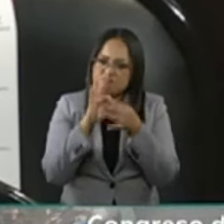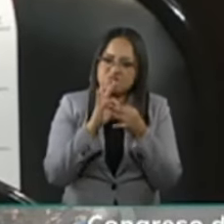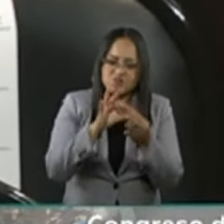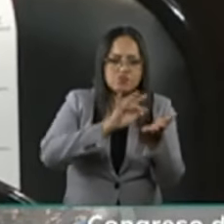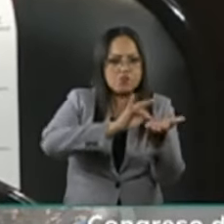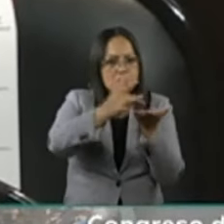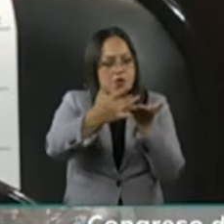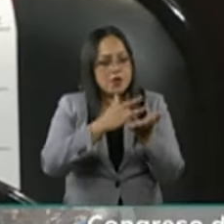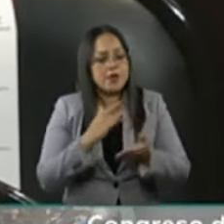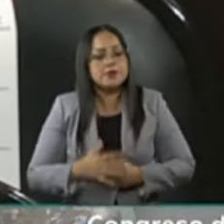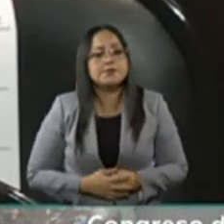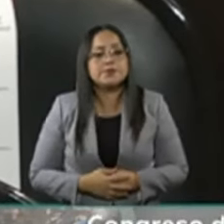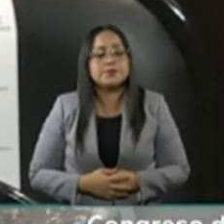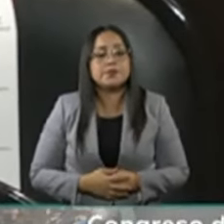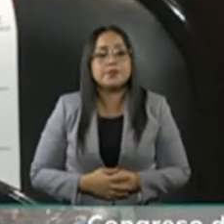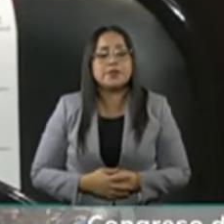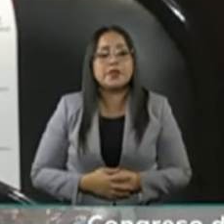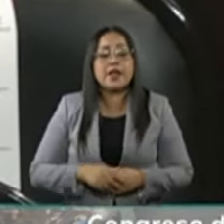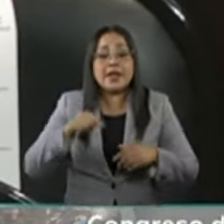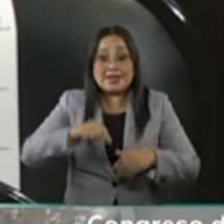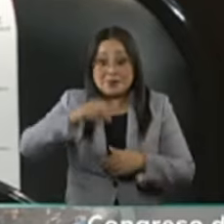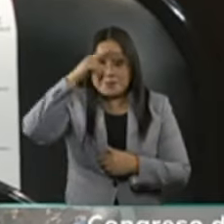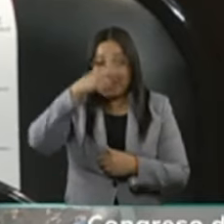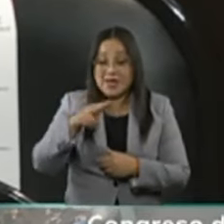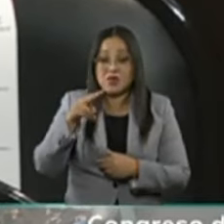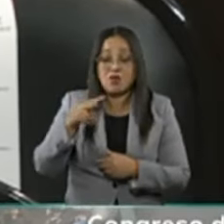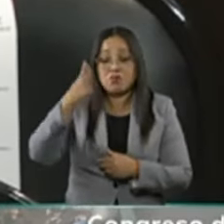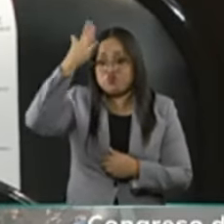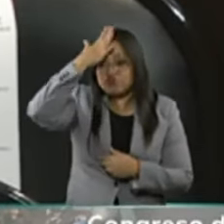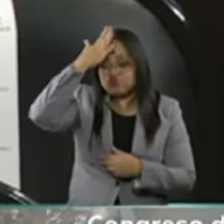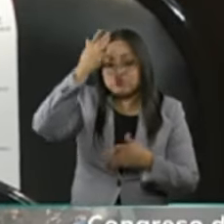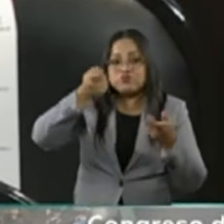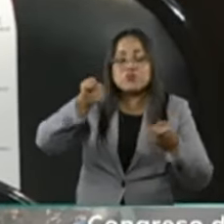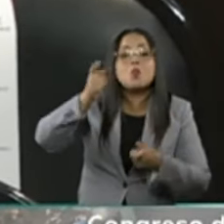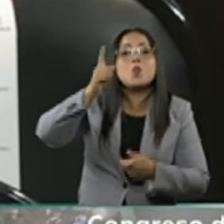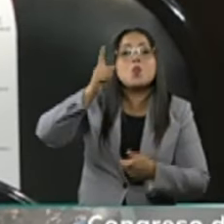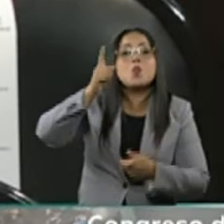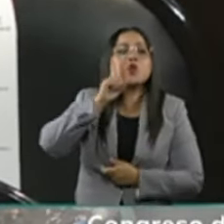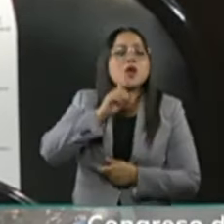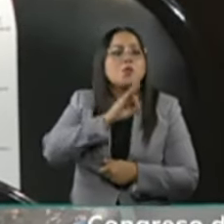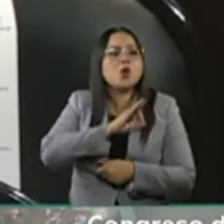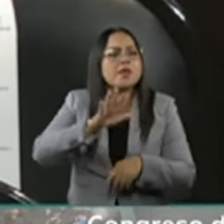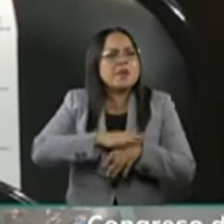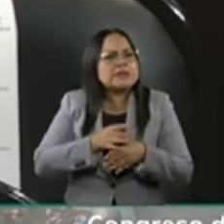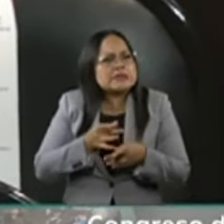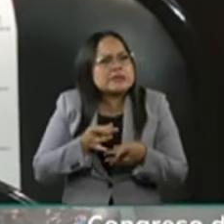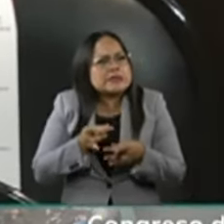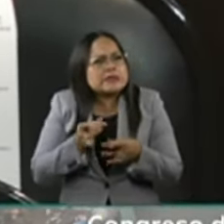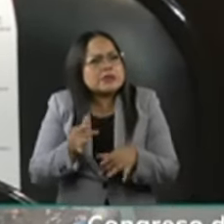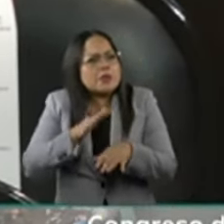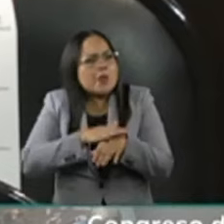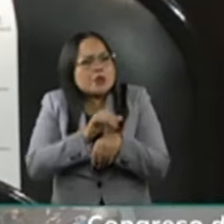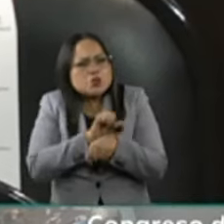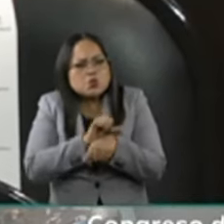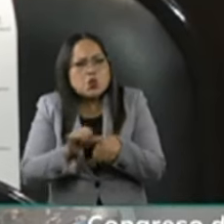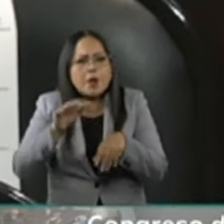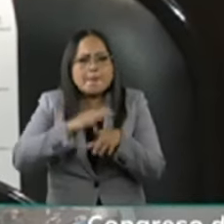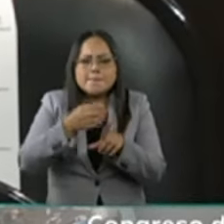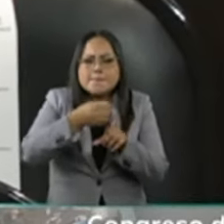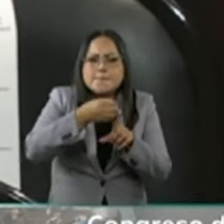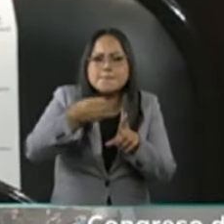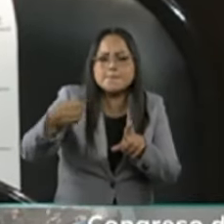que un México manejado por manos de mujer podrá tejer más fino, con más delicadeza, con más